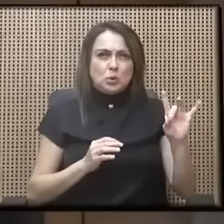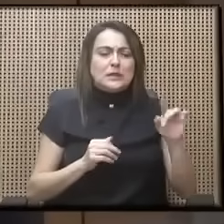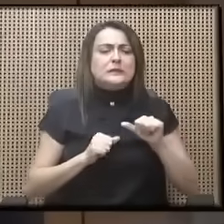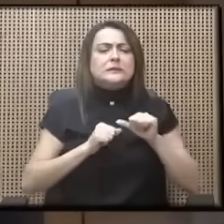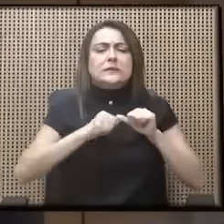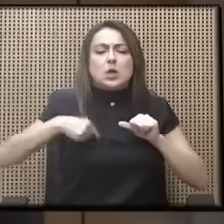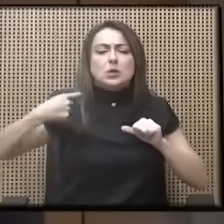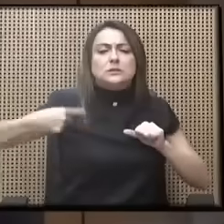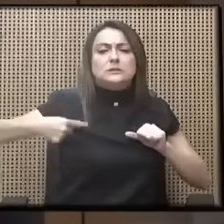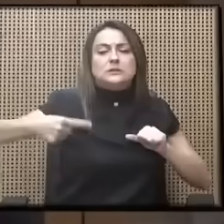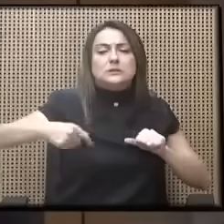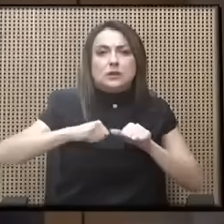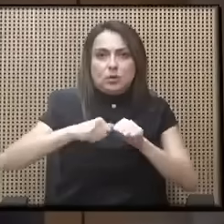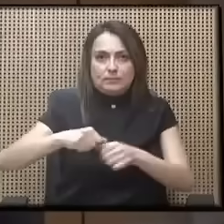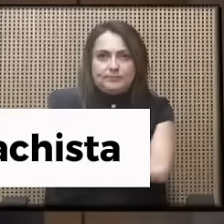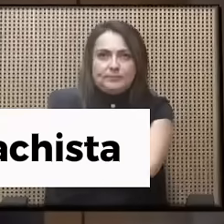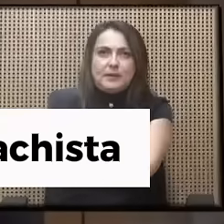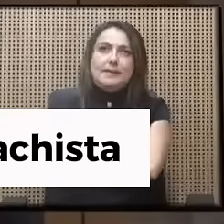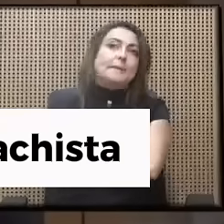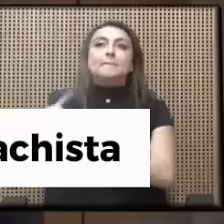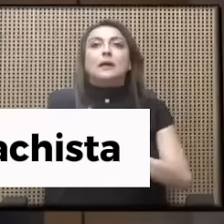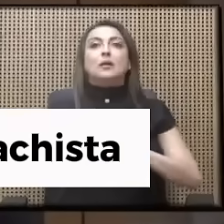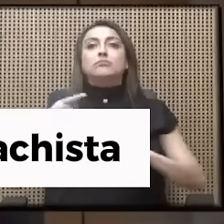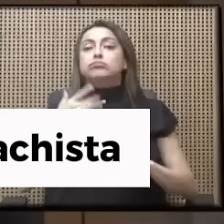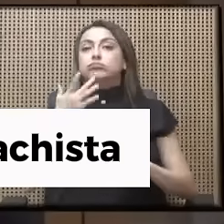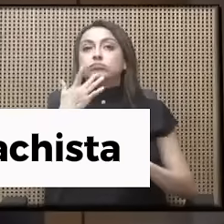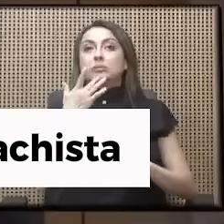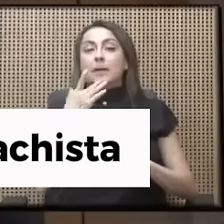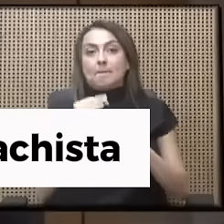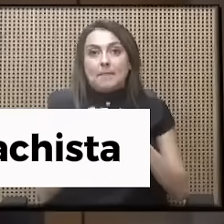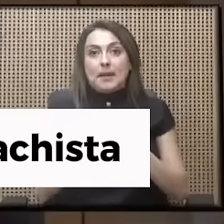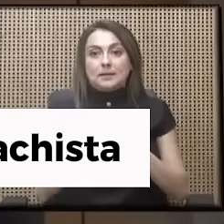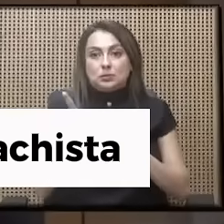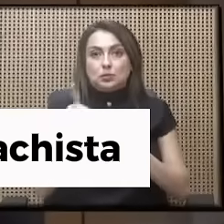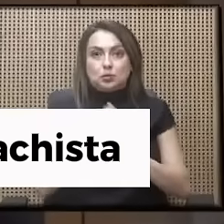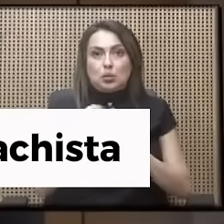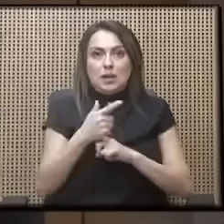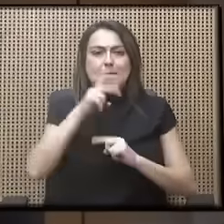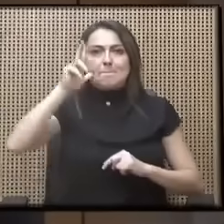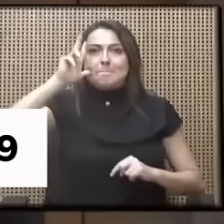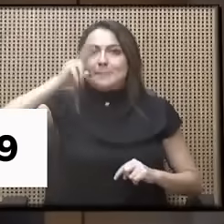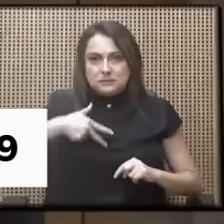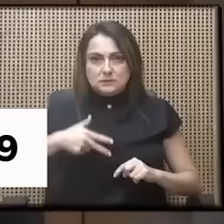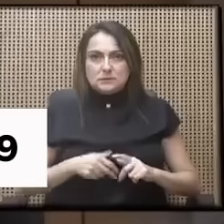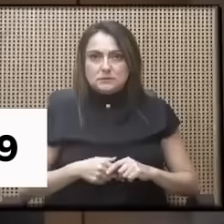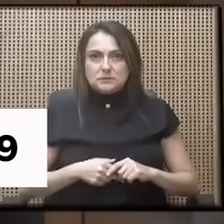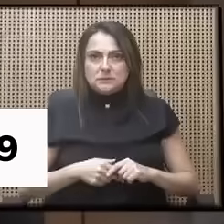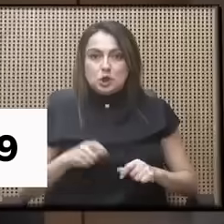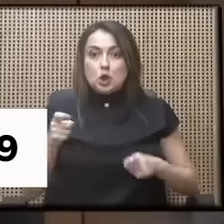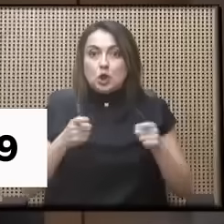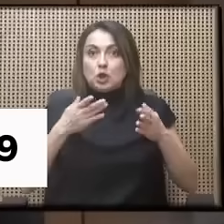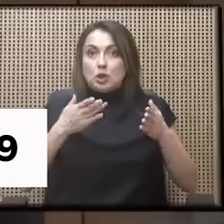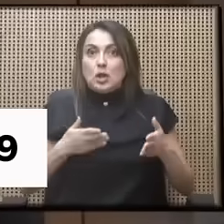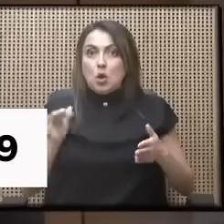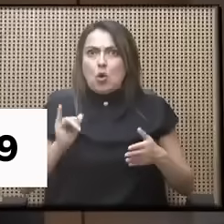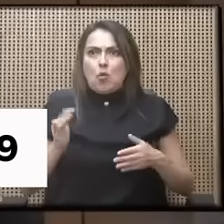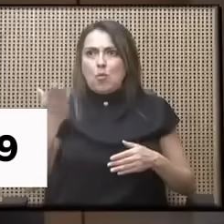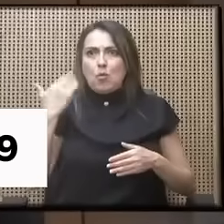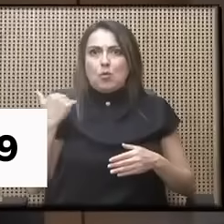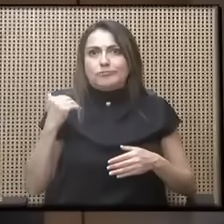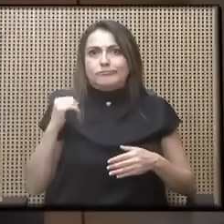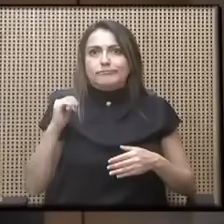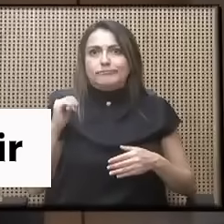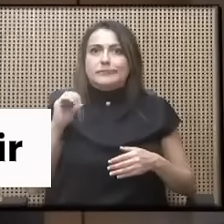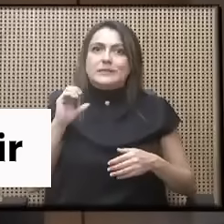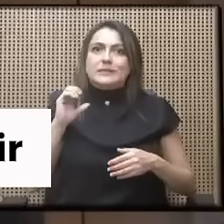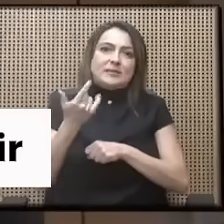y siguió y siguió. Se prefirió, y sobre todo en una sociedad machista y controladora como era la del siglo